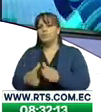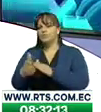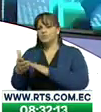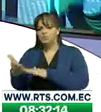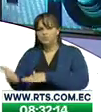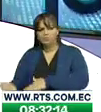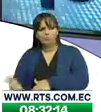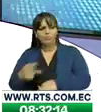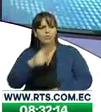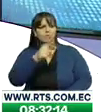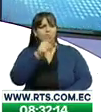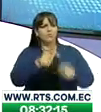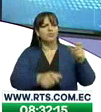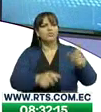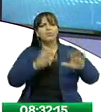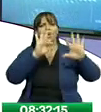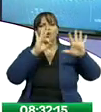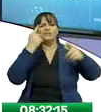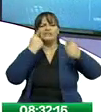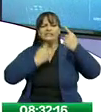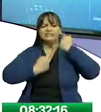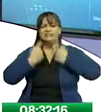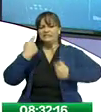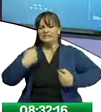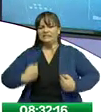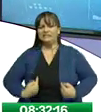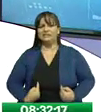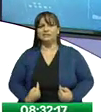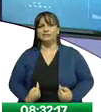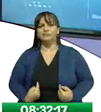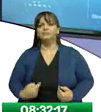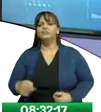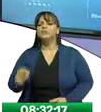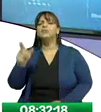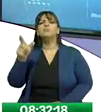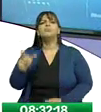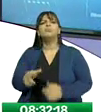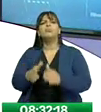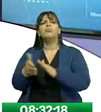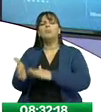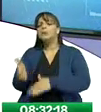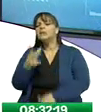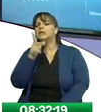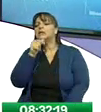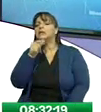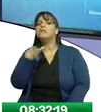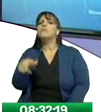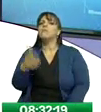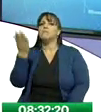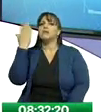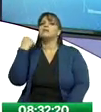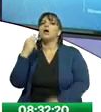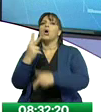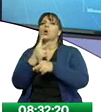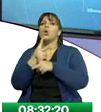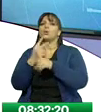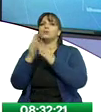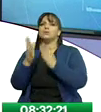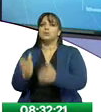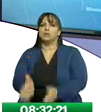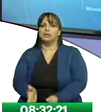8 heridos, esto en la provincia de Santo Domingo de los Áchilas. El fallecido era un ex concejal del cantón La